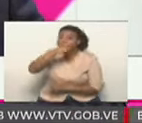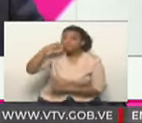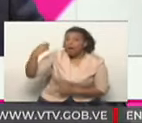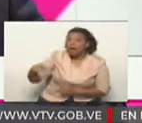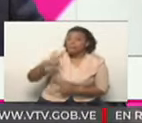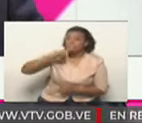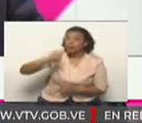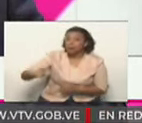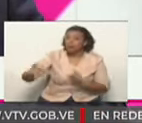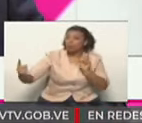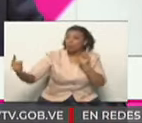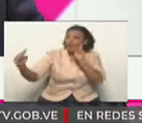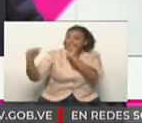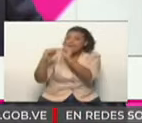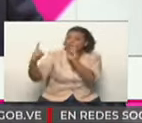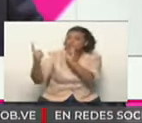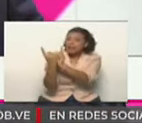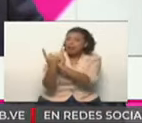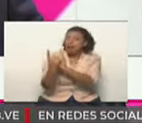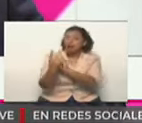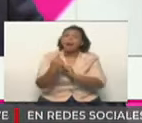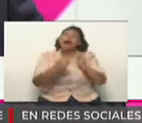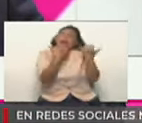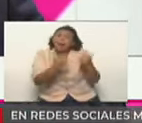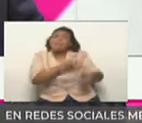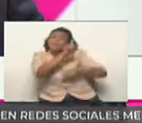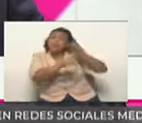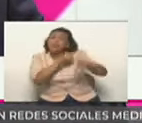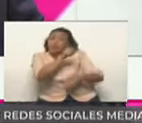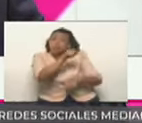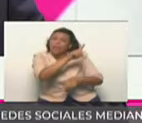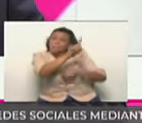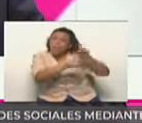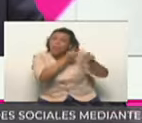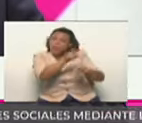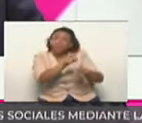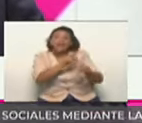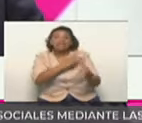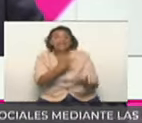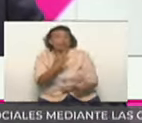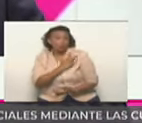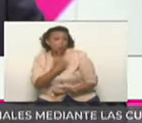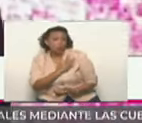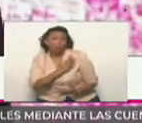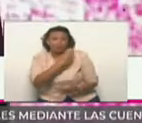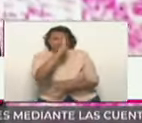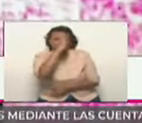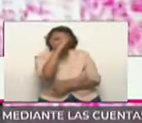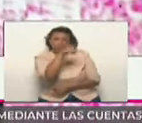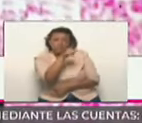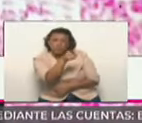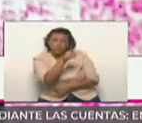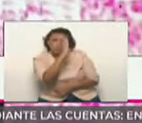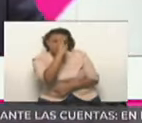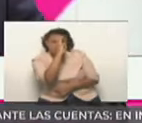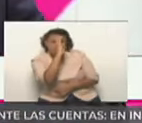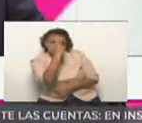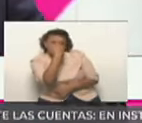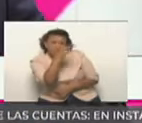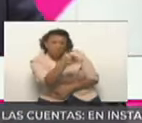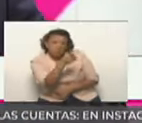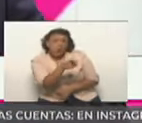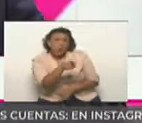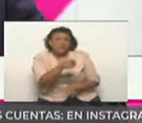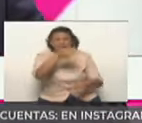historia, presidente, la pregunta que yo le hago a usted es, desde que Lula empezó a cuestionar los resultados electorales, ¿ya usted